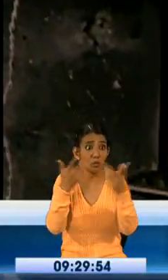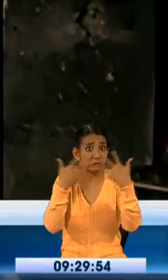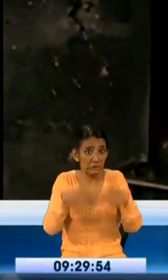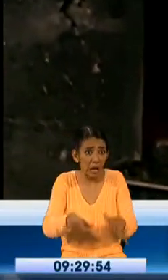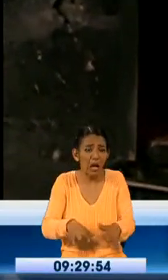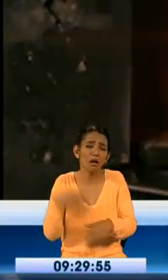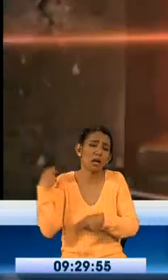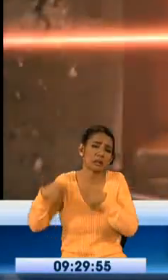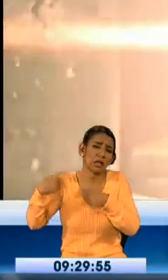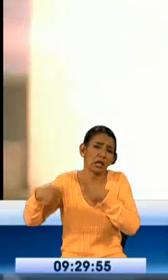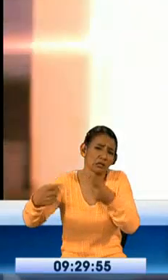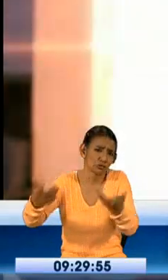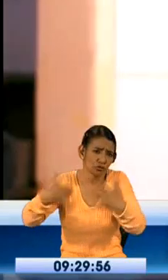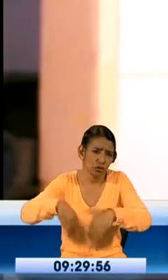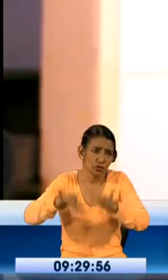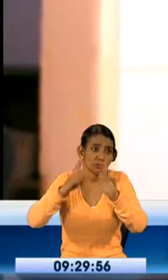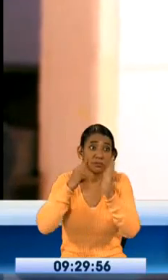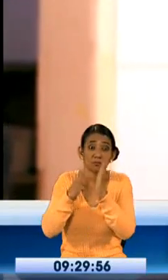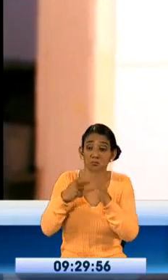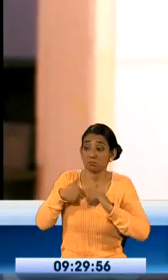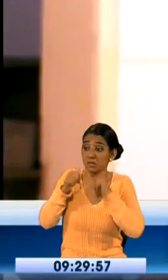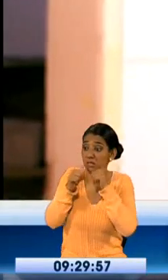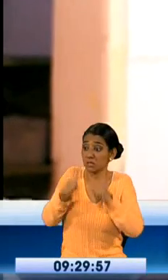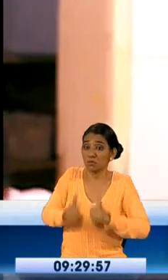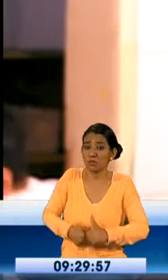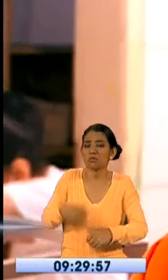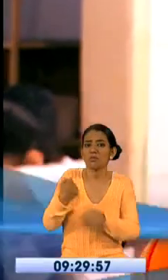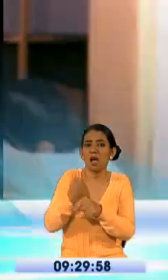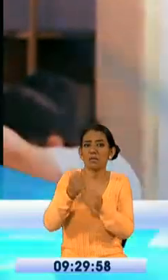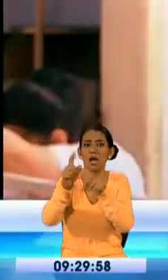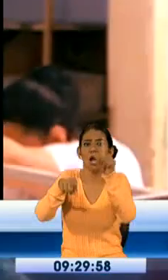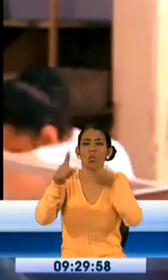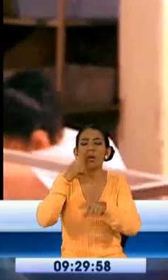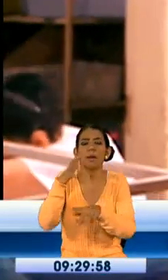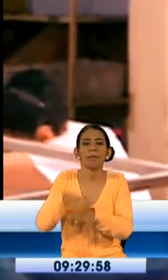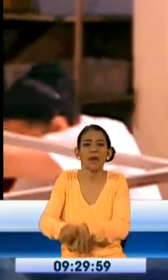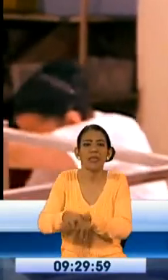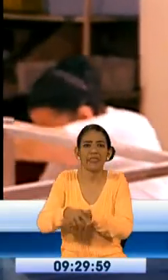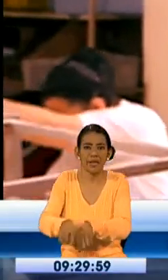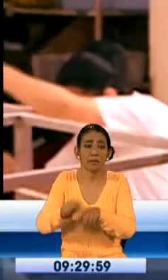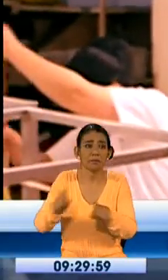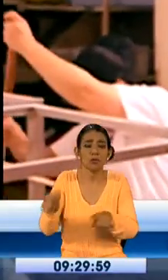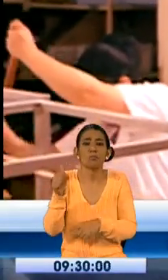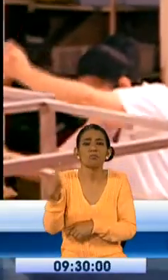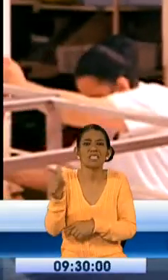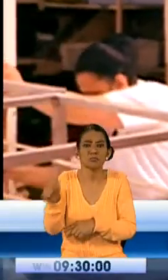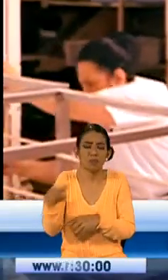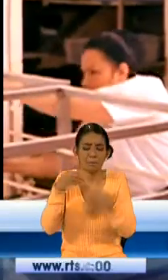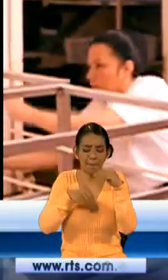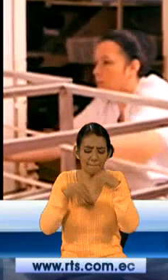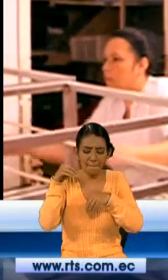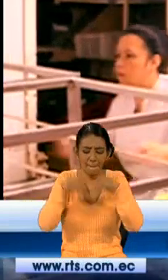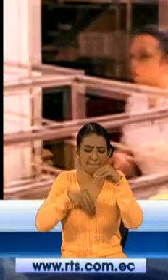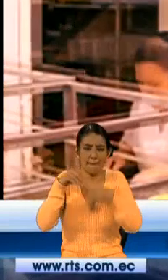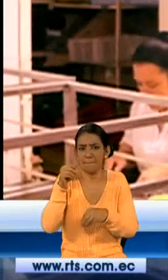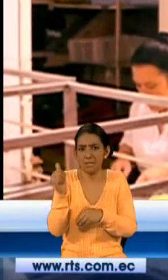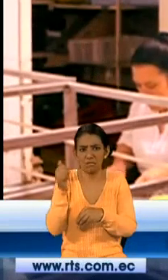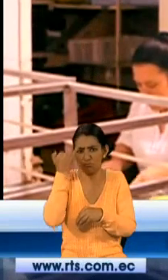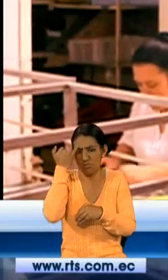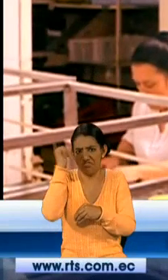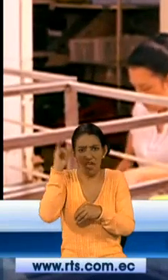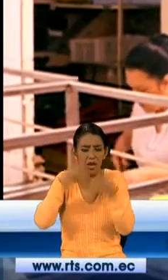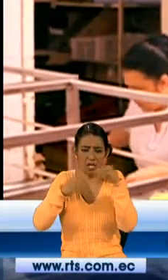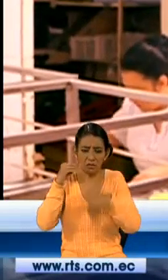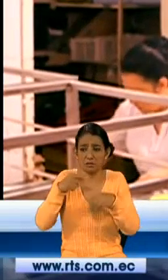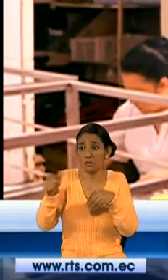varias generaciones. Mi abuelo trabajó en algunas otras panaderías, pero él creó su propia receta de quesadillas. Entonces